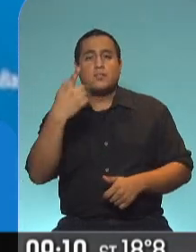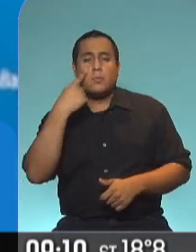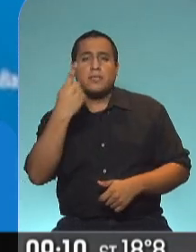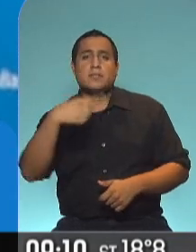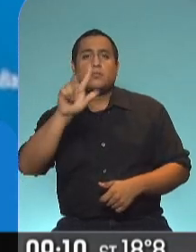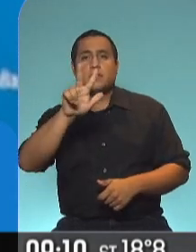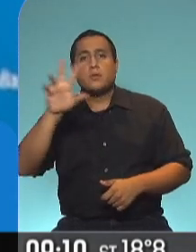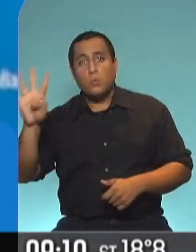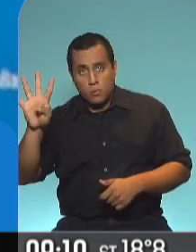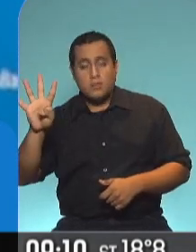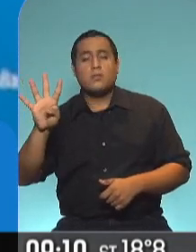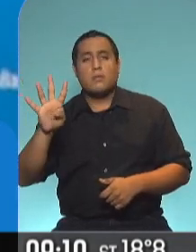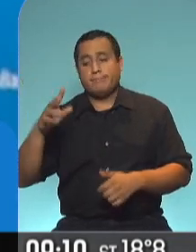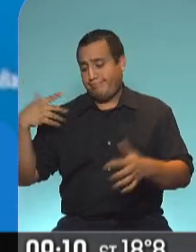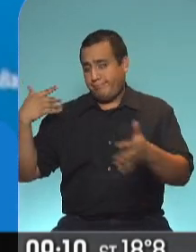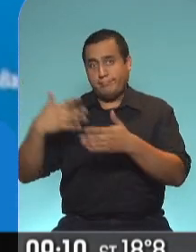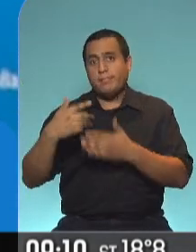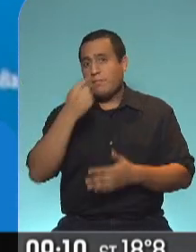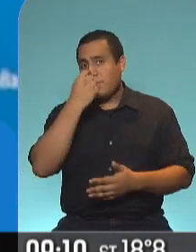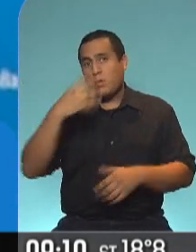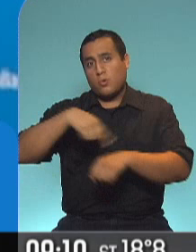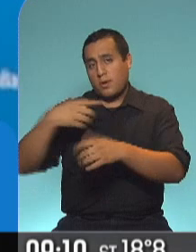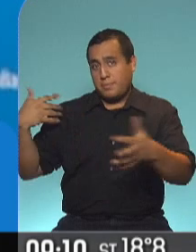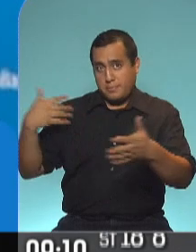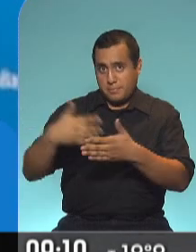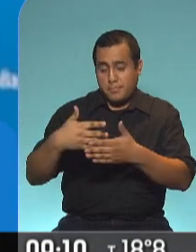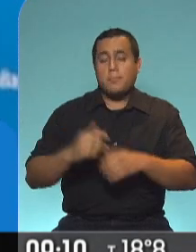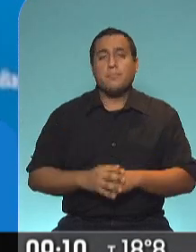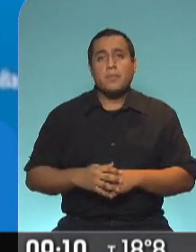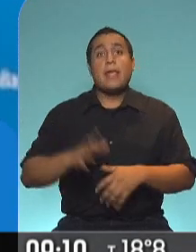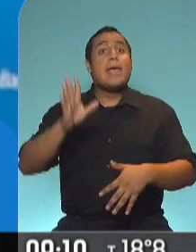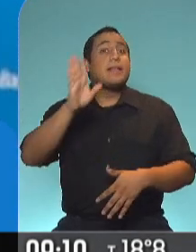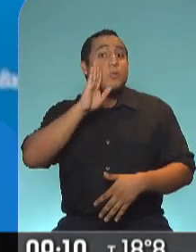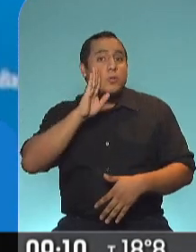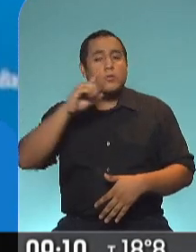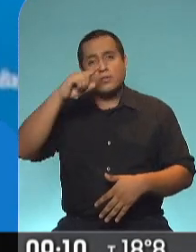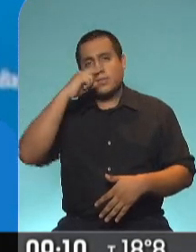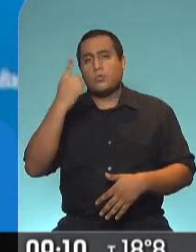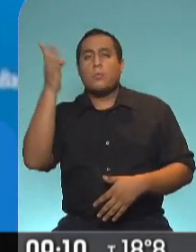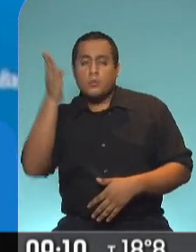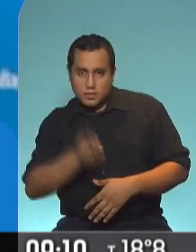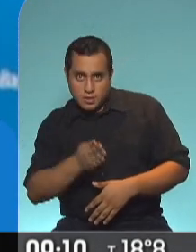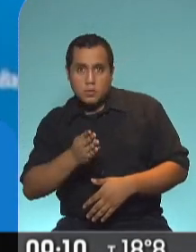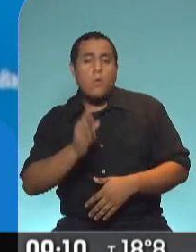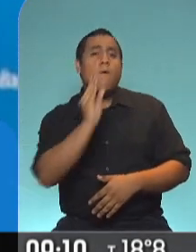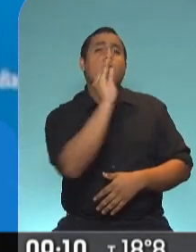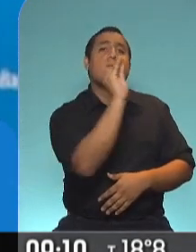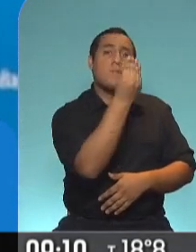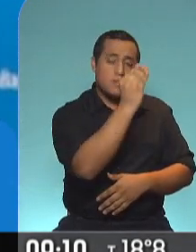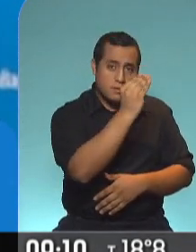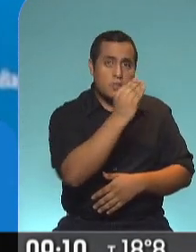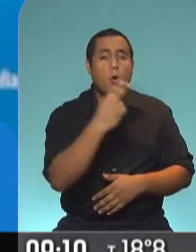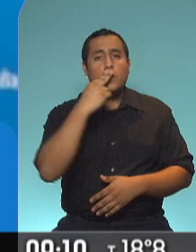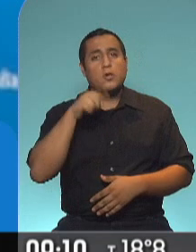134 en las últimas 24 horas representando eeuu el 71 por ciento de estos casos brasil el